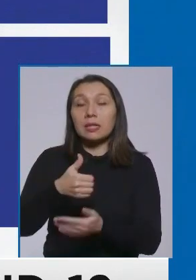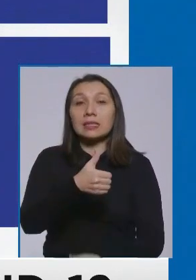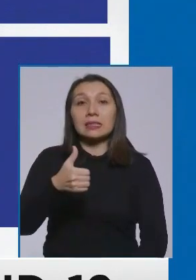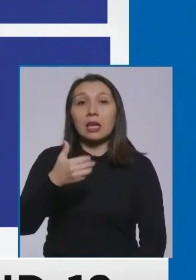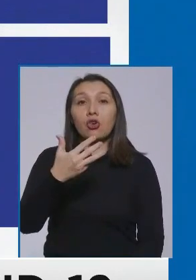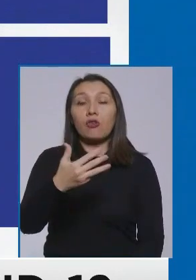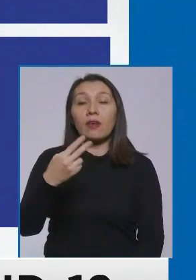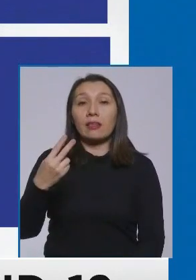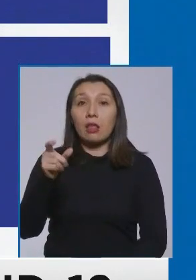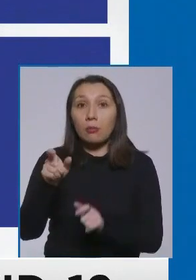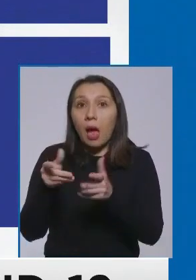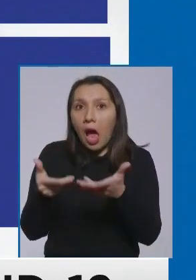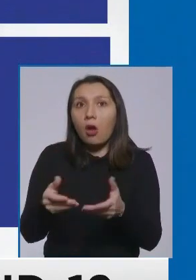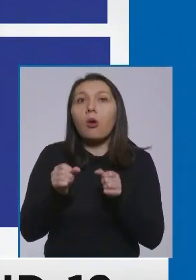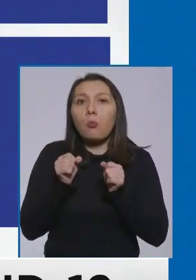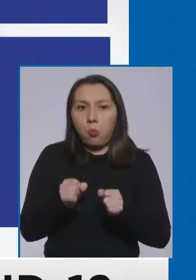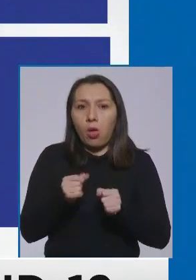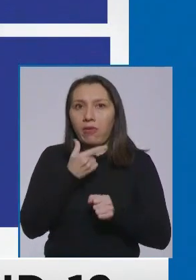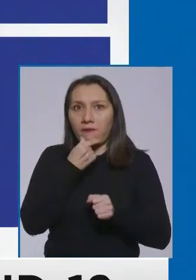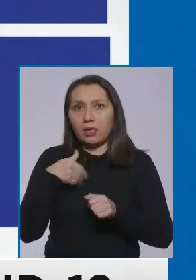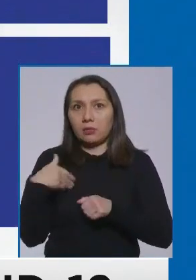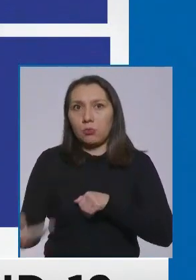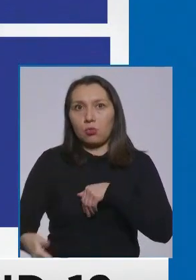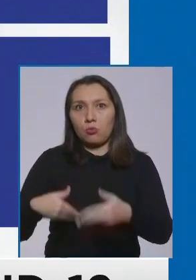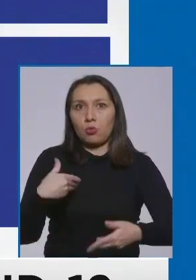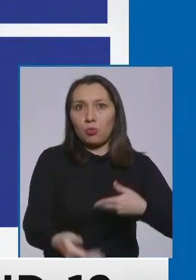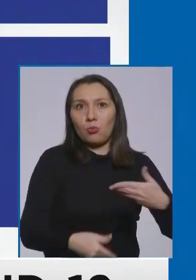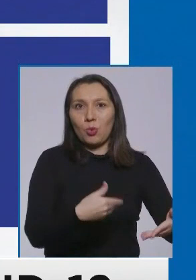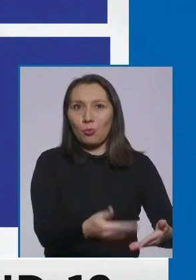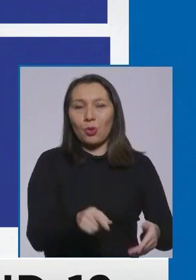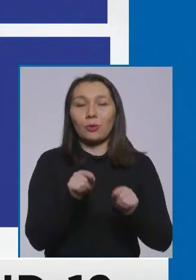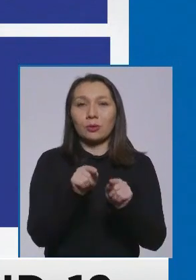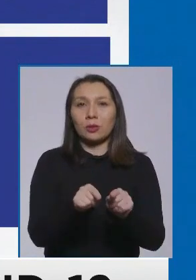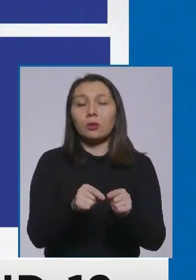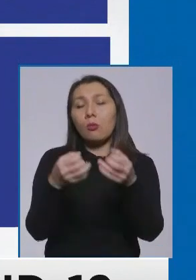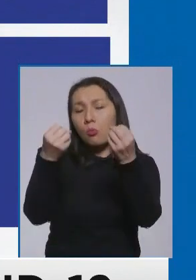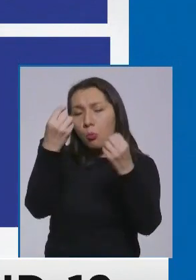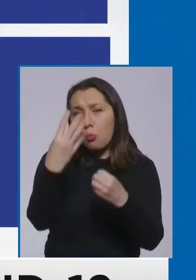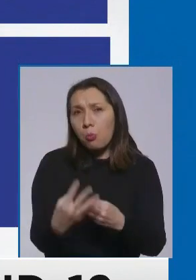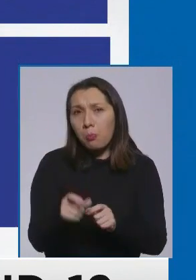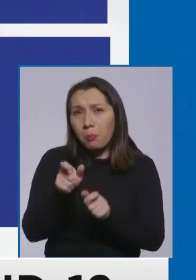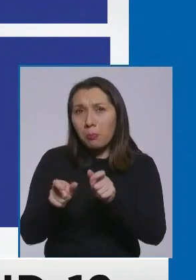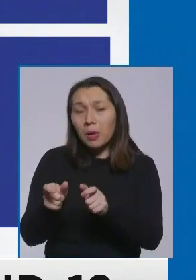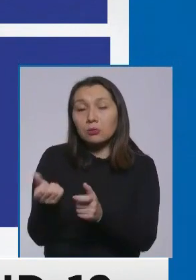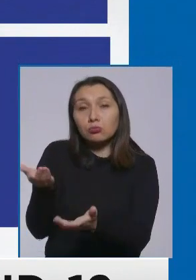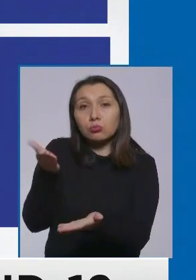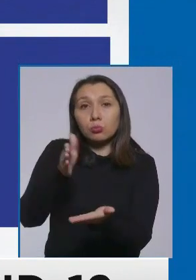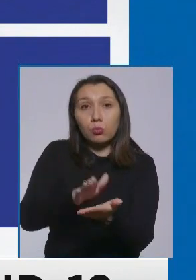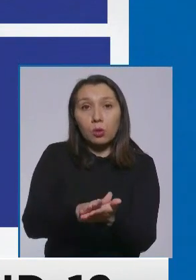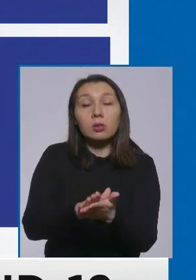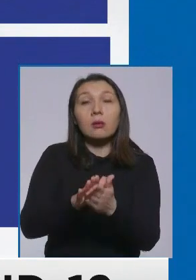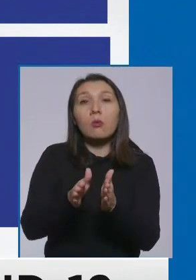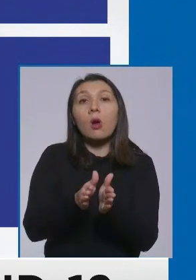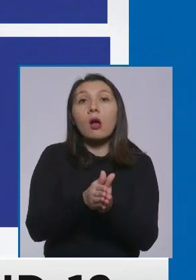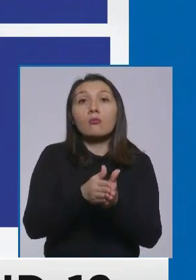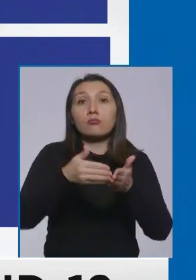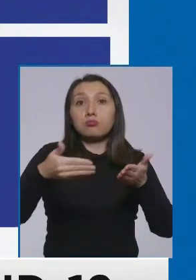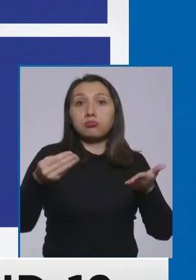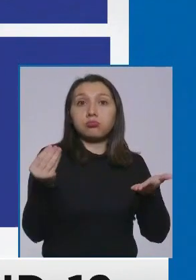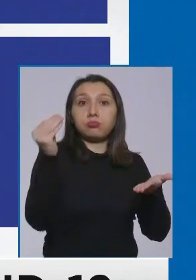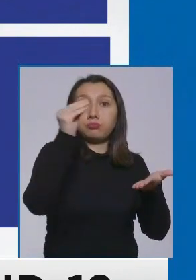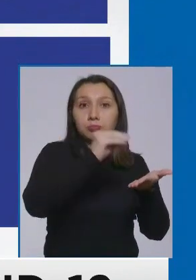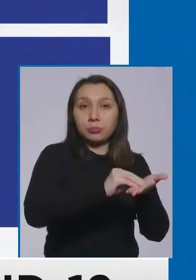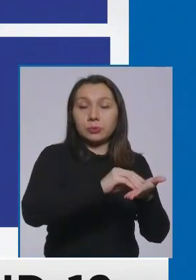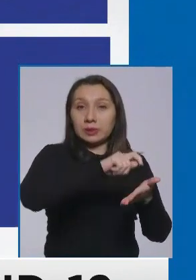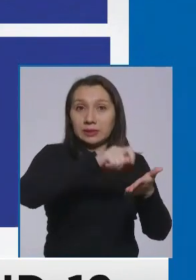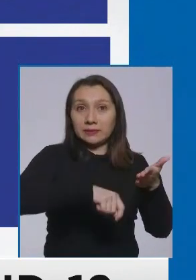692 son activas en cuanto a los fallecimientos de acuerdo a los decesos inscritos